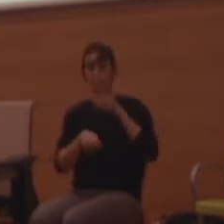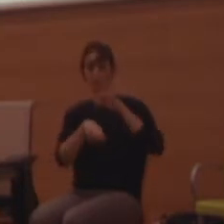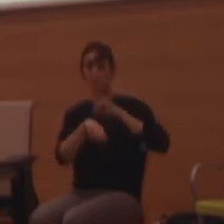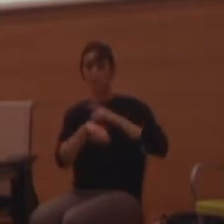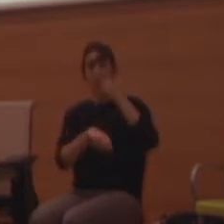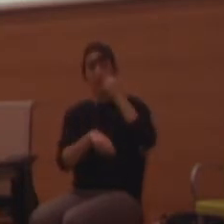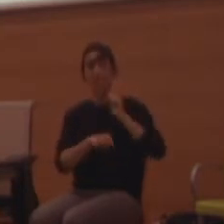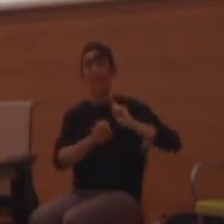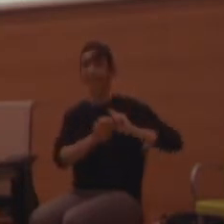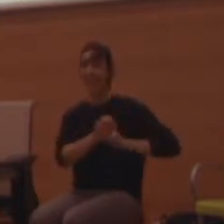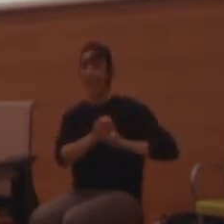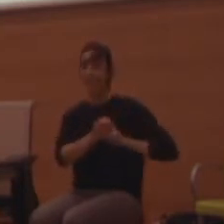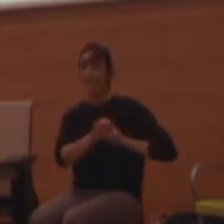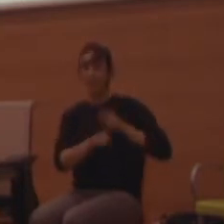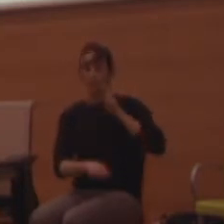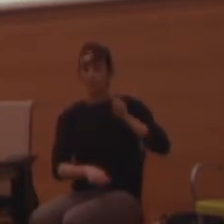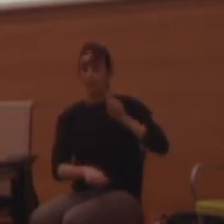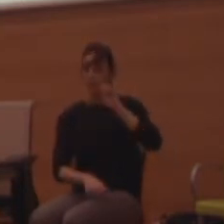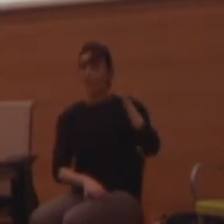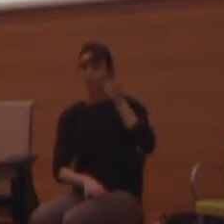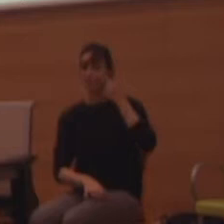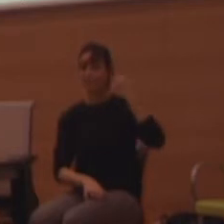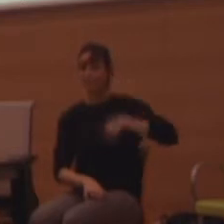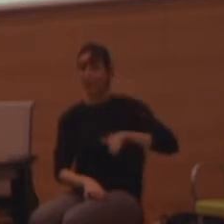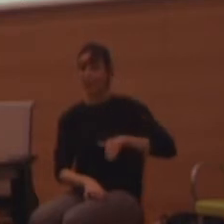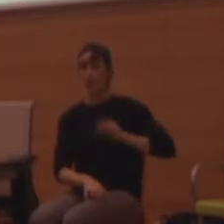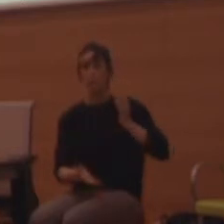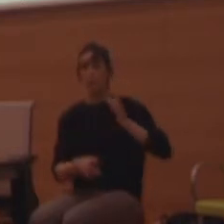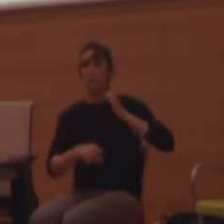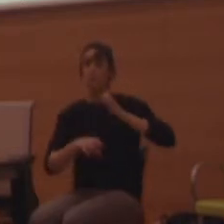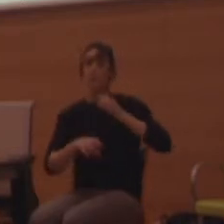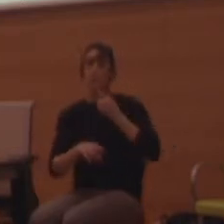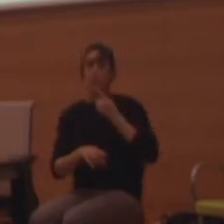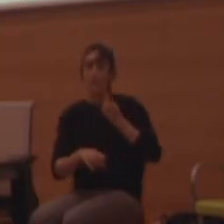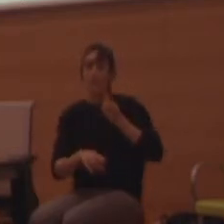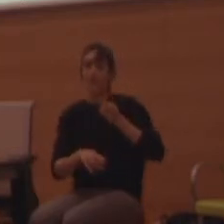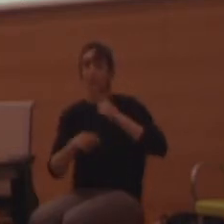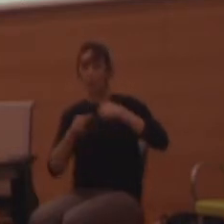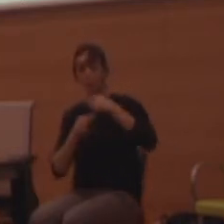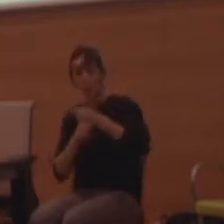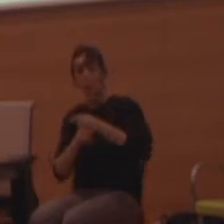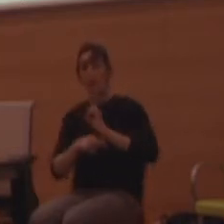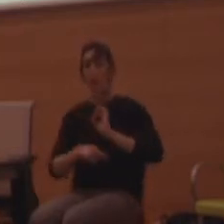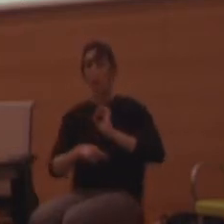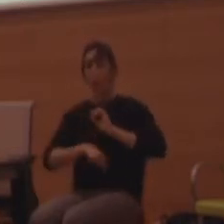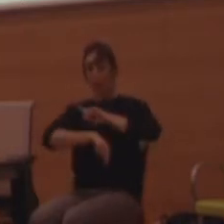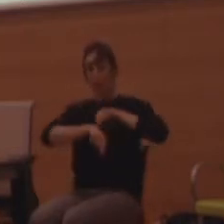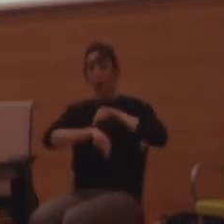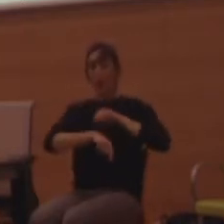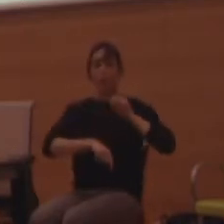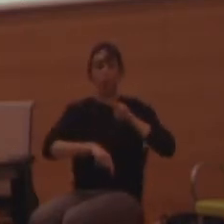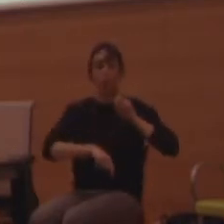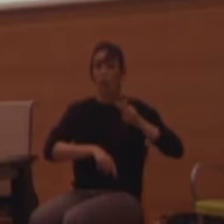este paciente lo vamos a ver a demanda. Le vamos a decir si diario, si cada 12 horas, si cada 3